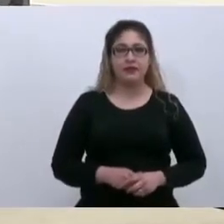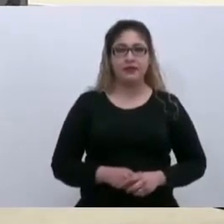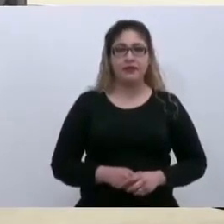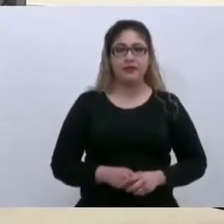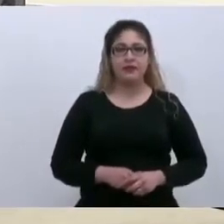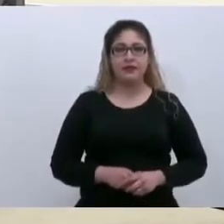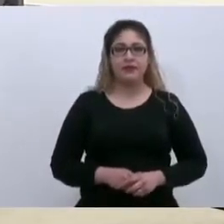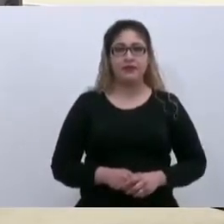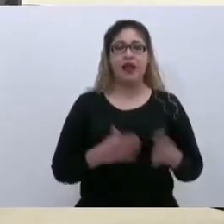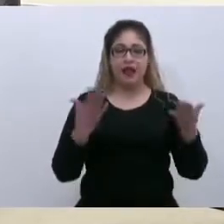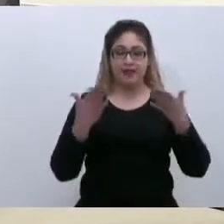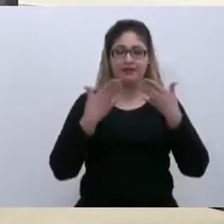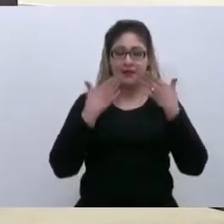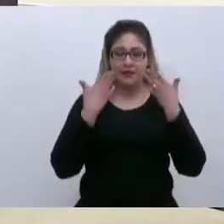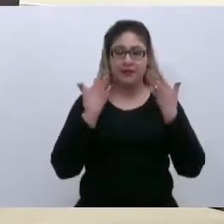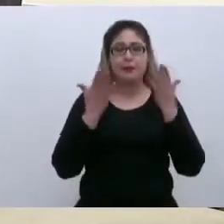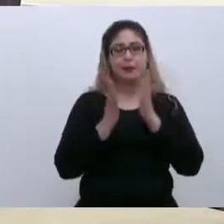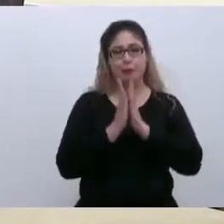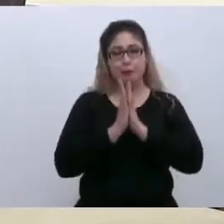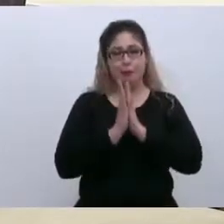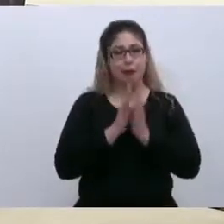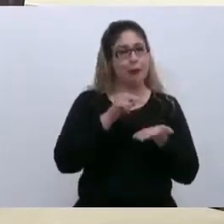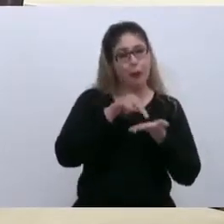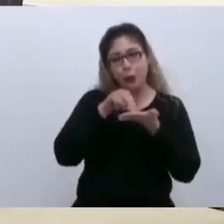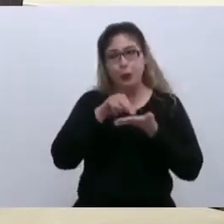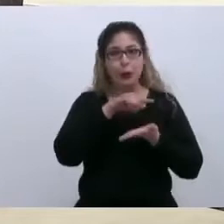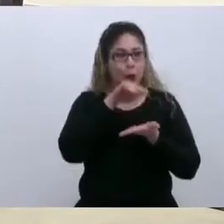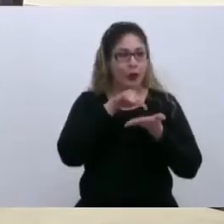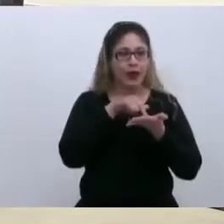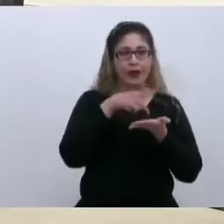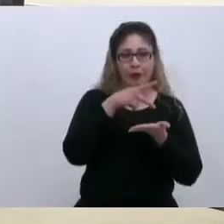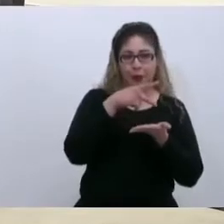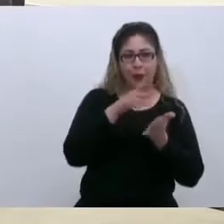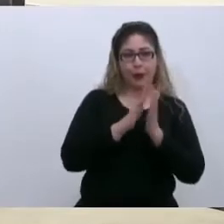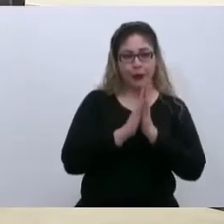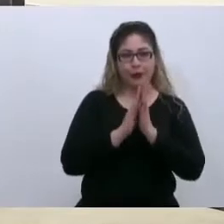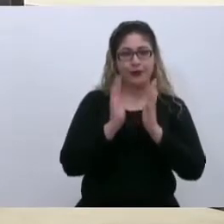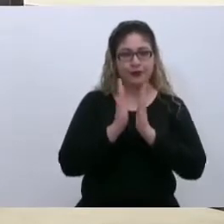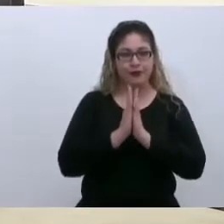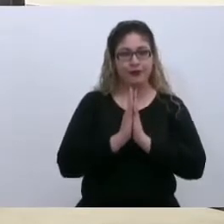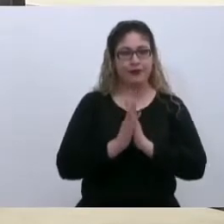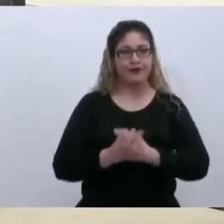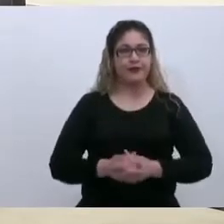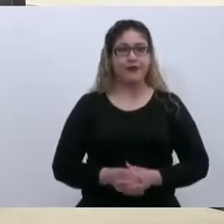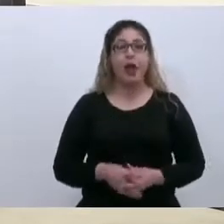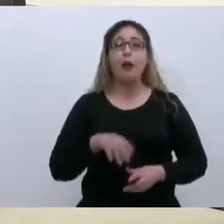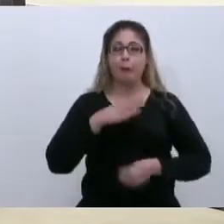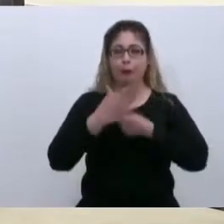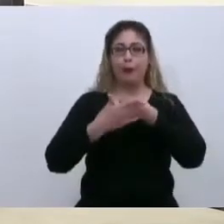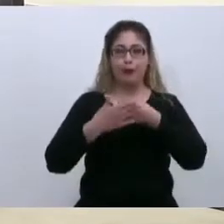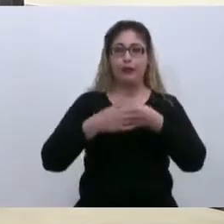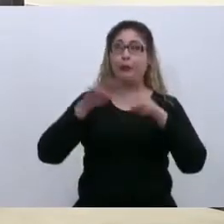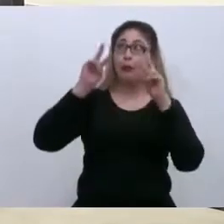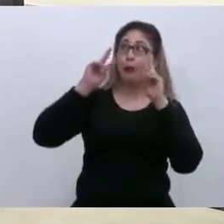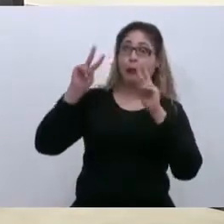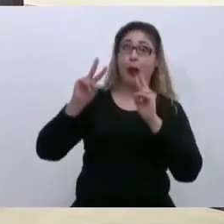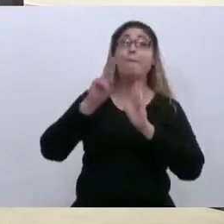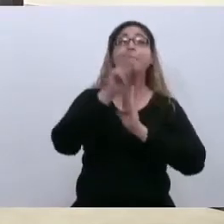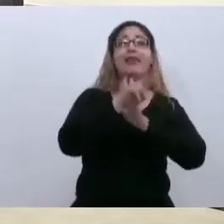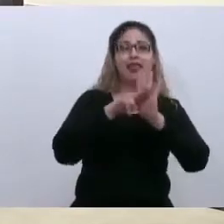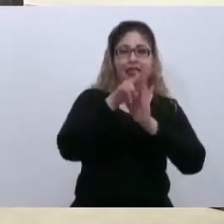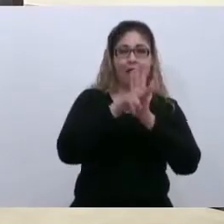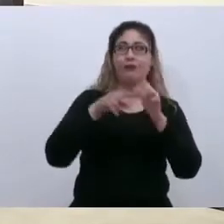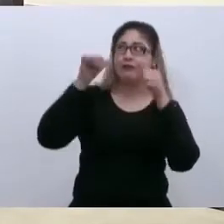Sean tan amables de ocupar sus lugares. A continuación se proyectará el video con los resultados de obra del Hospital General de Gómez